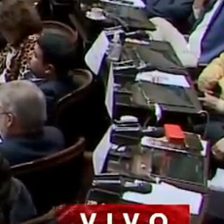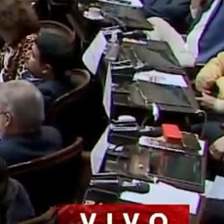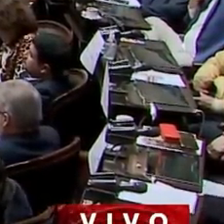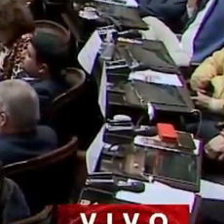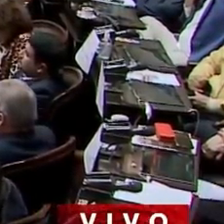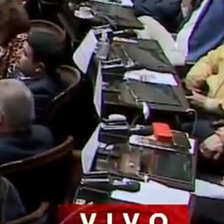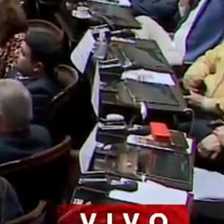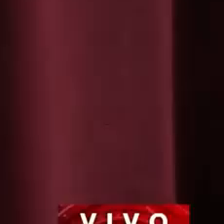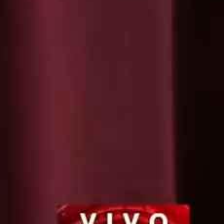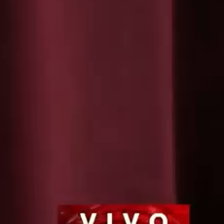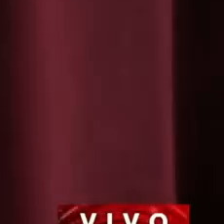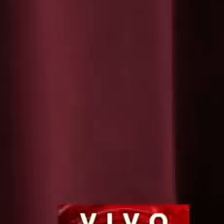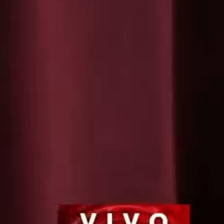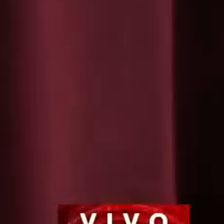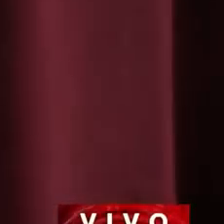Diputado Tailade,